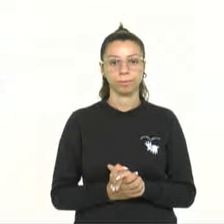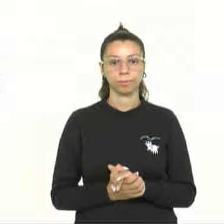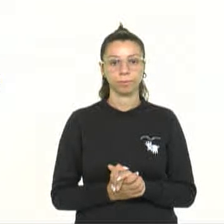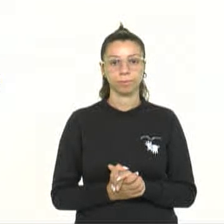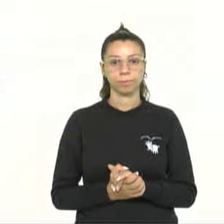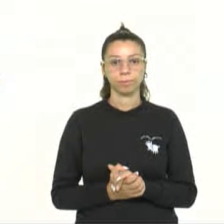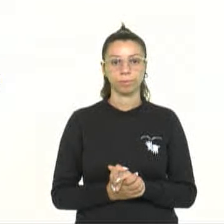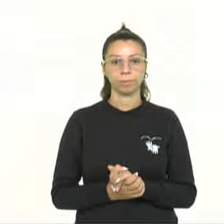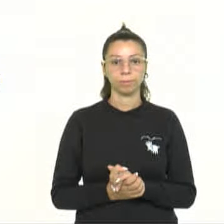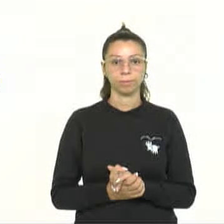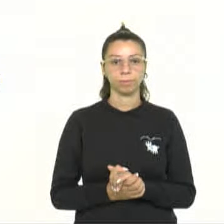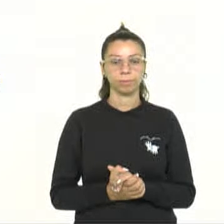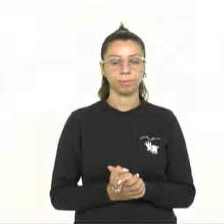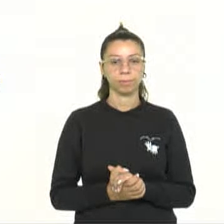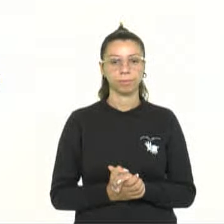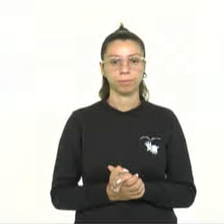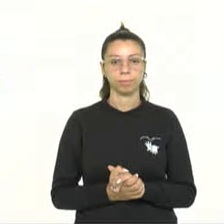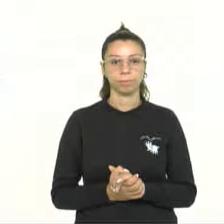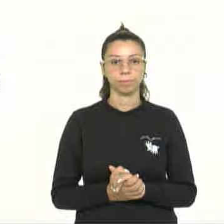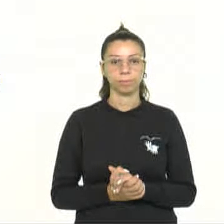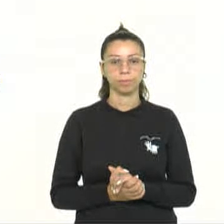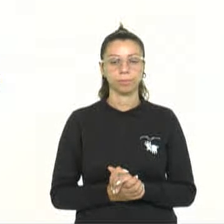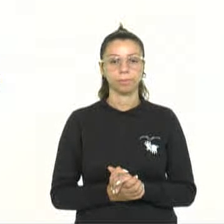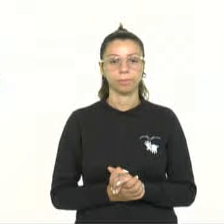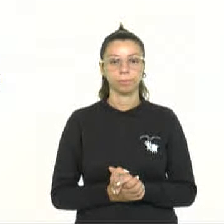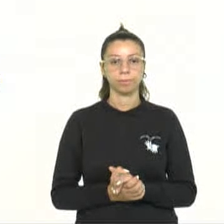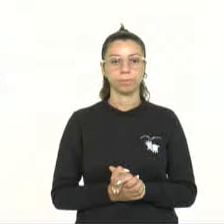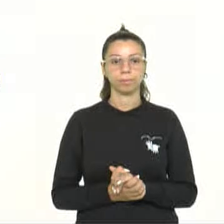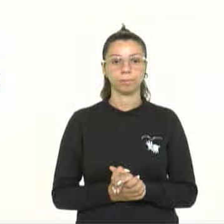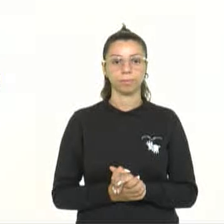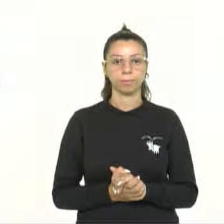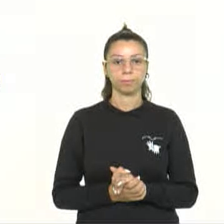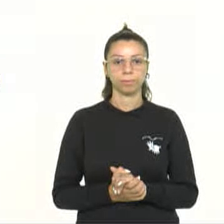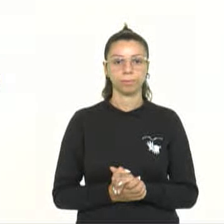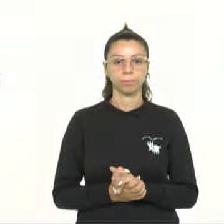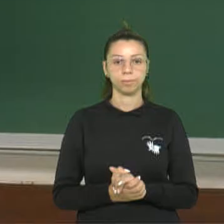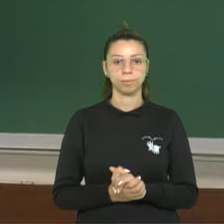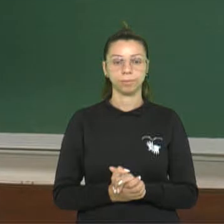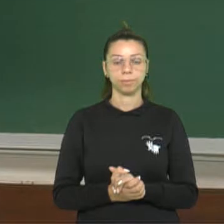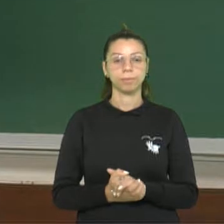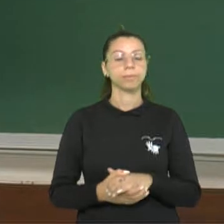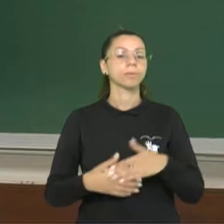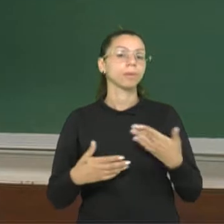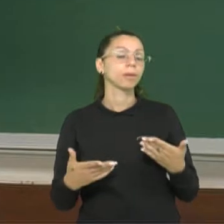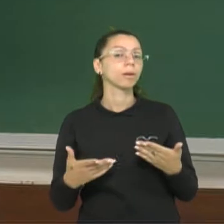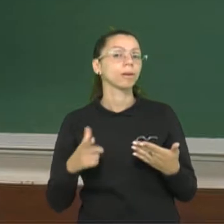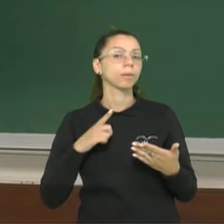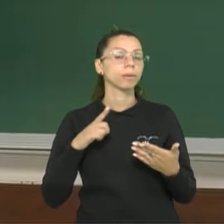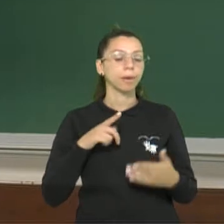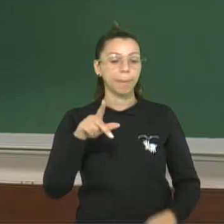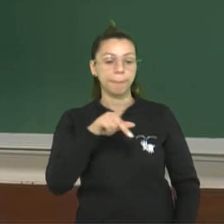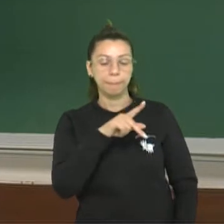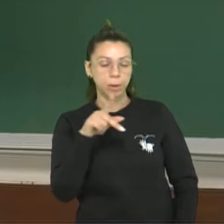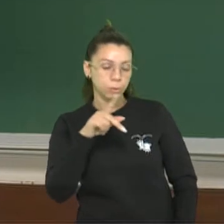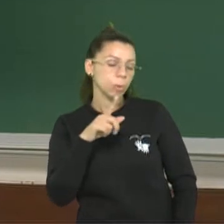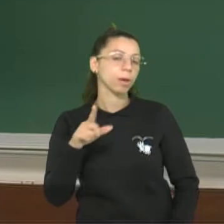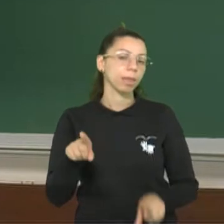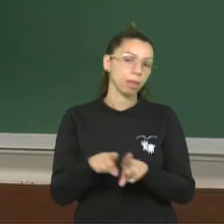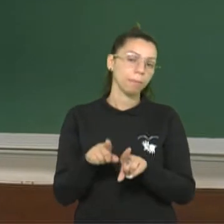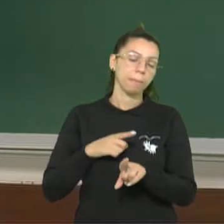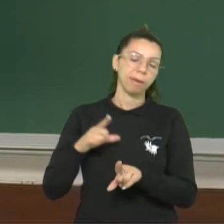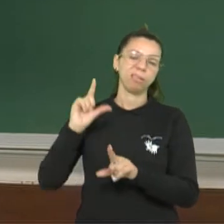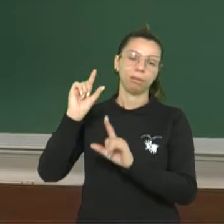funcional, término alternativo al de discapacidad, que seria pessoas com alguma